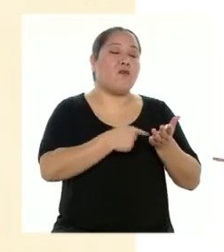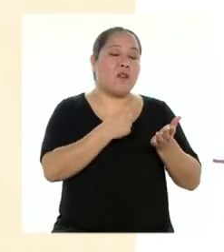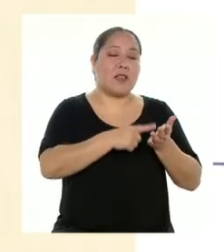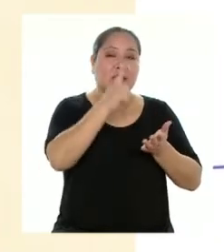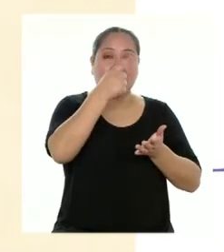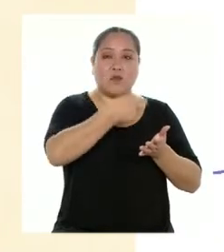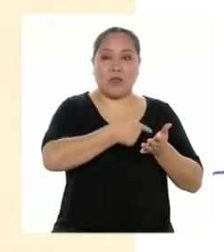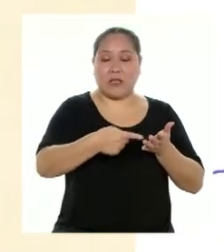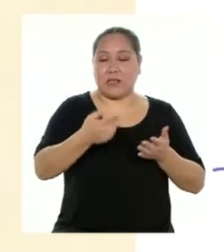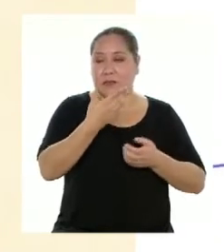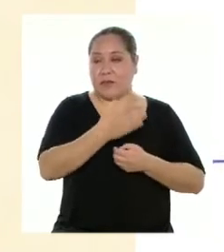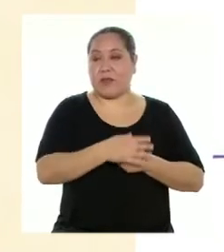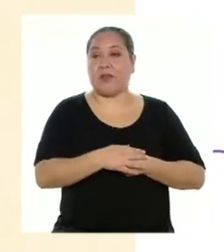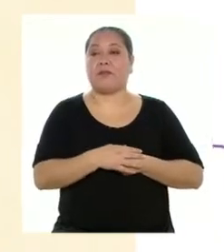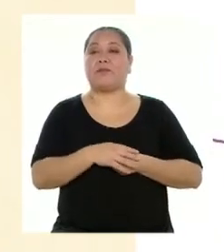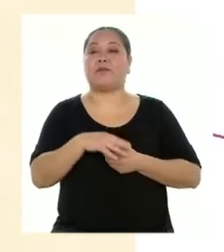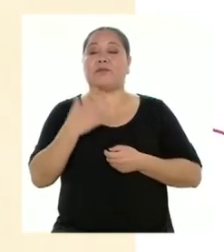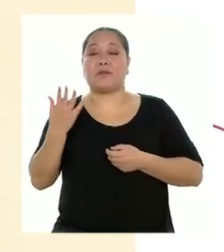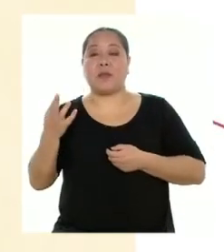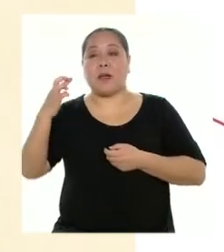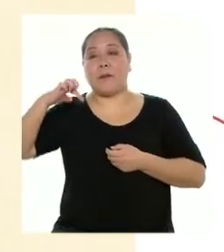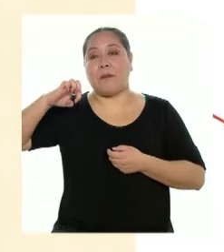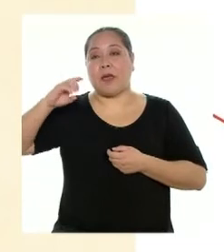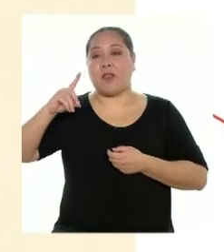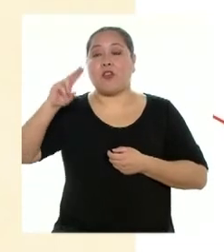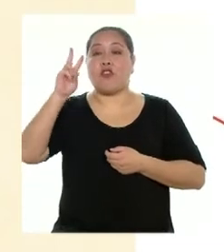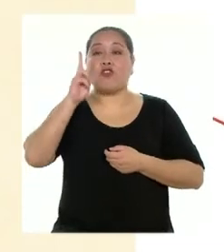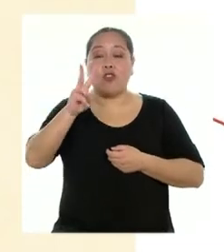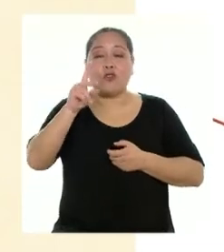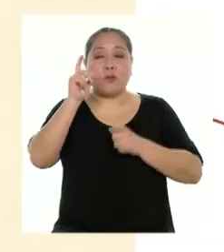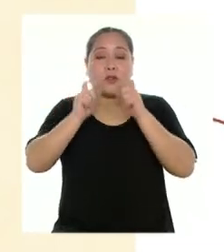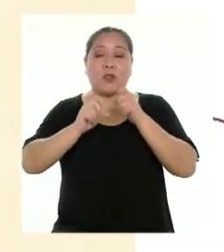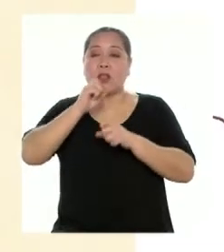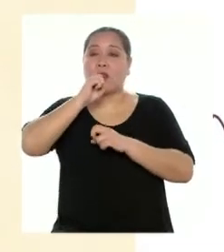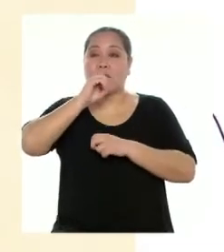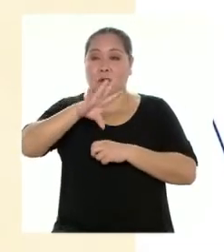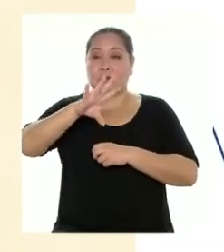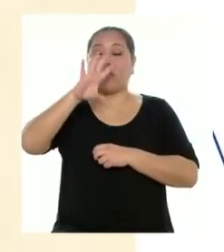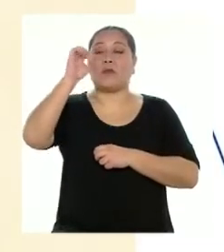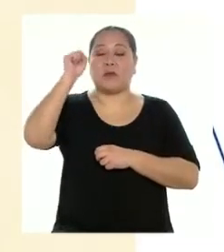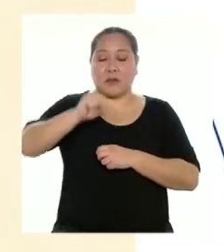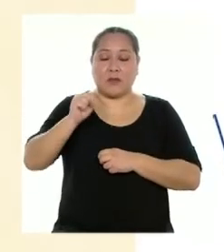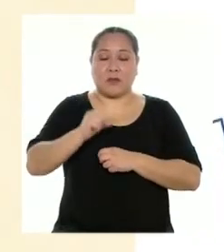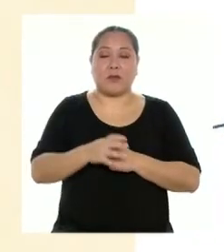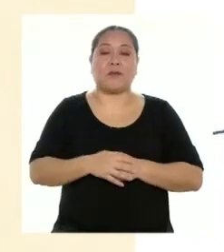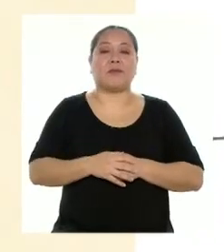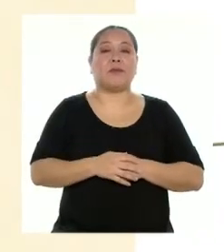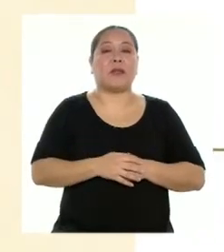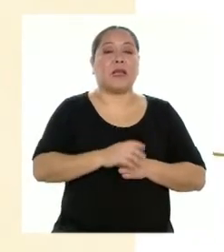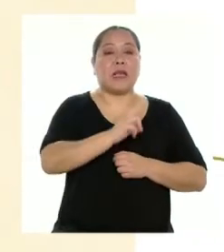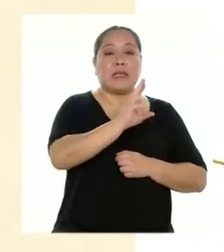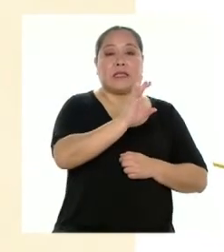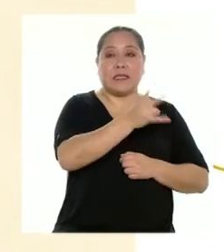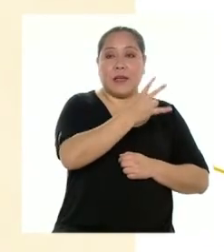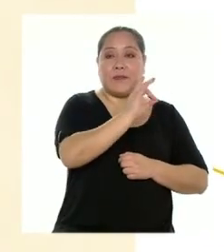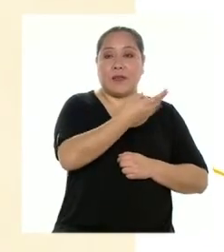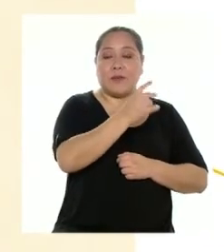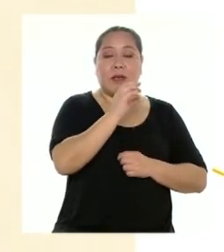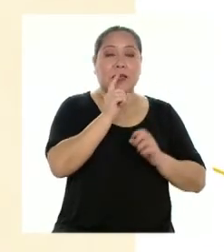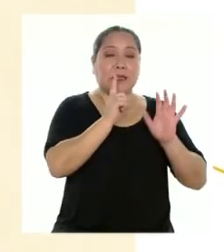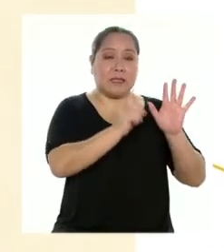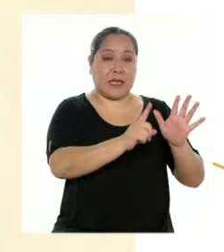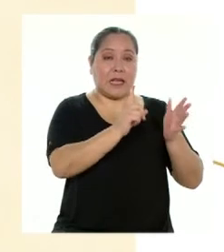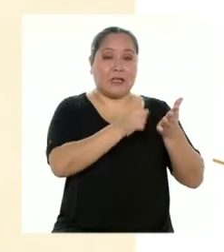física en esta frecuencia. En la de Pedro, 2 respondieron que sí. En la séptima categoría, 6